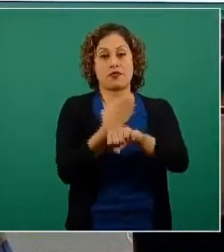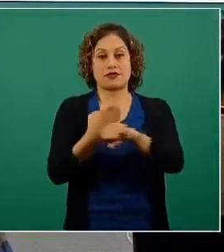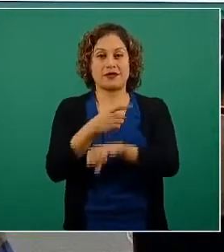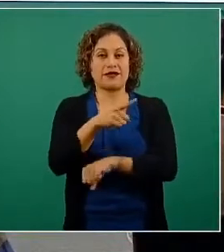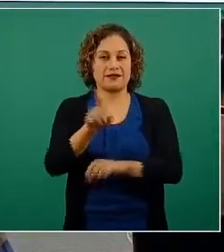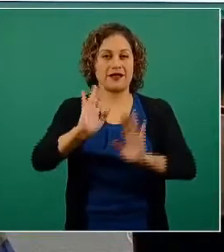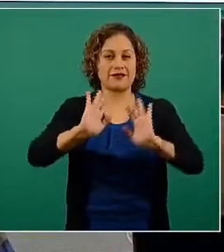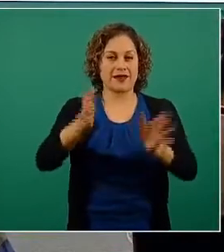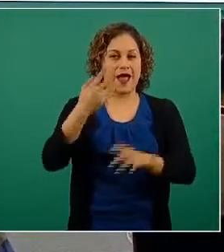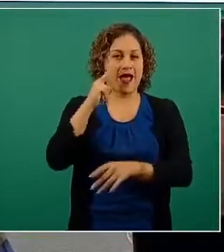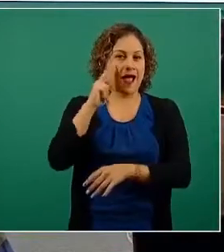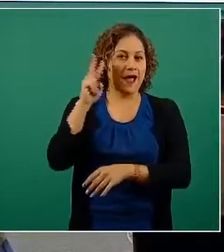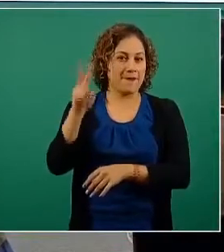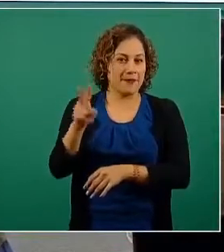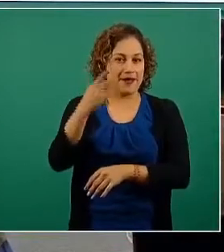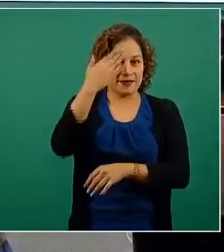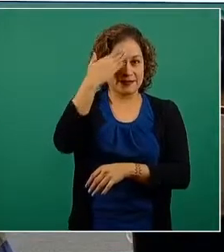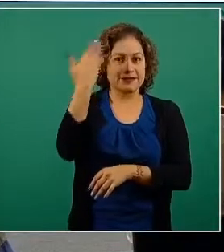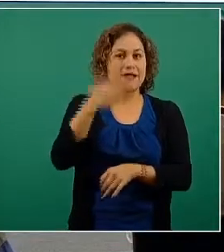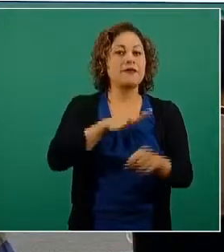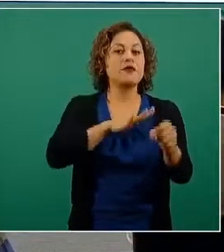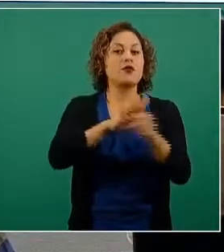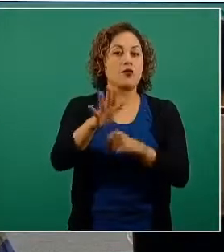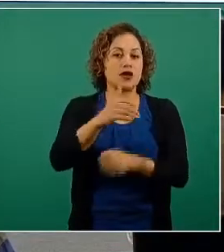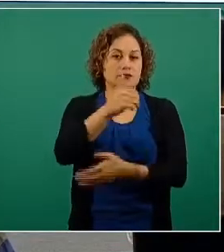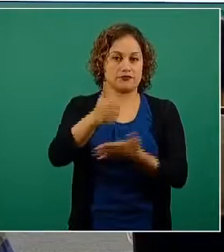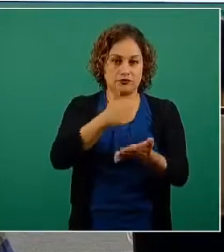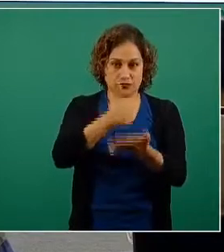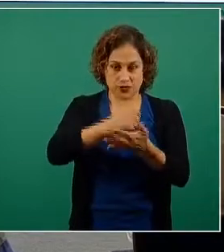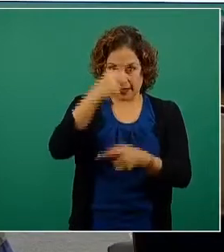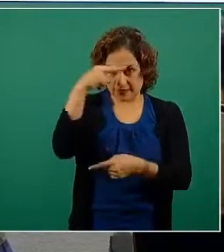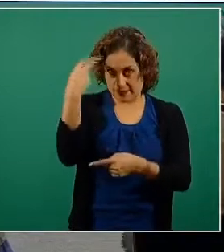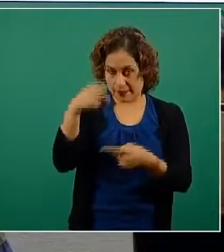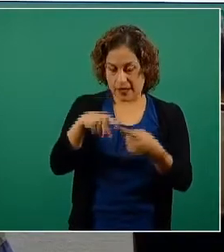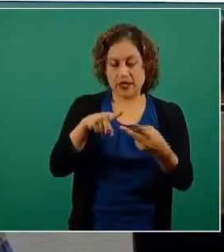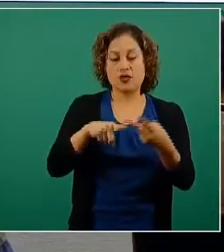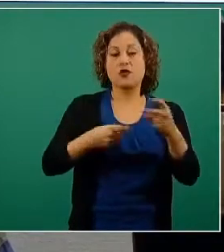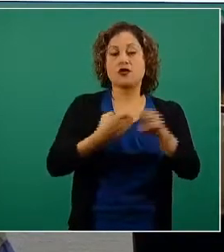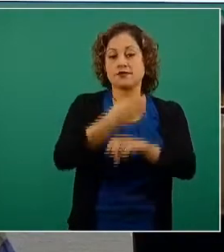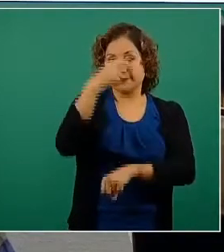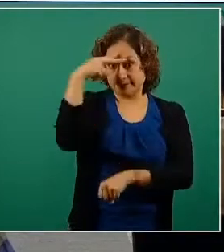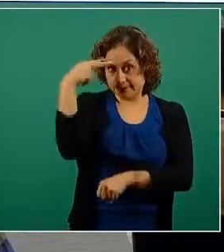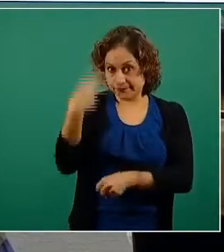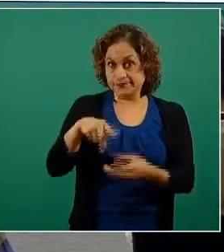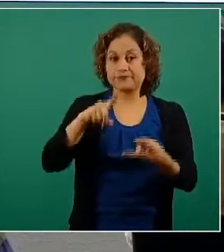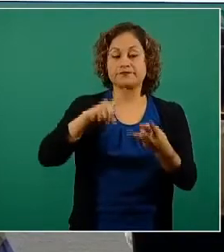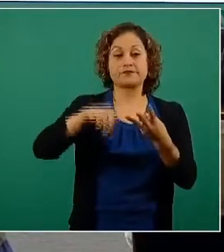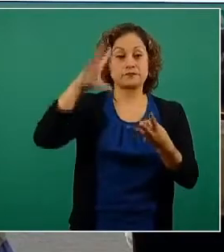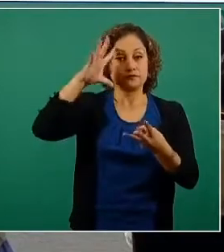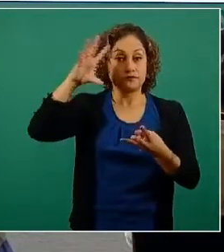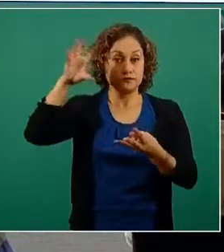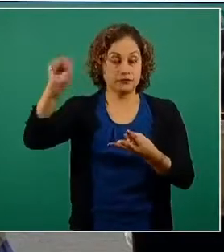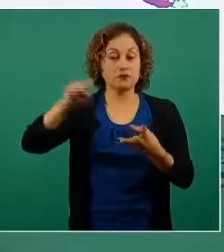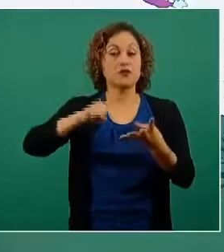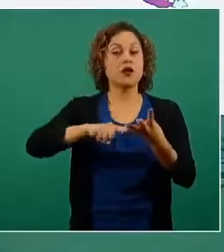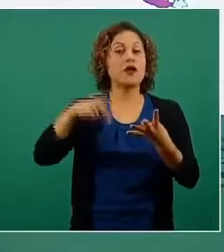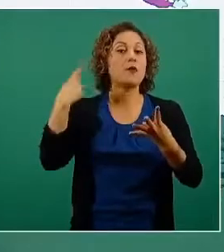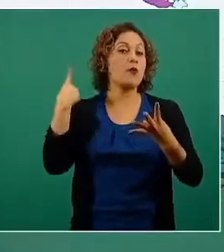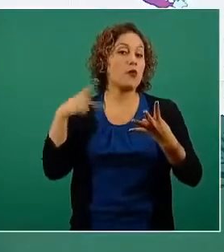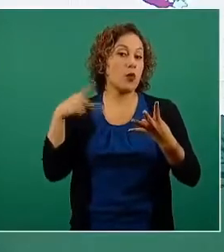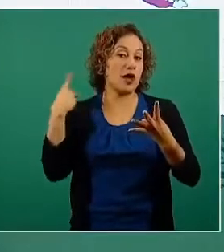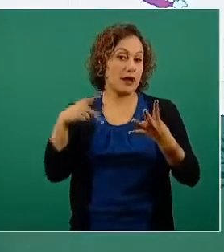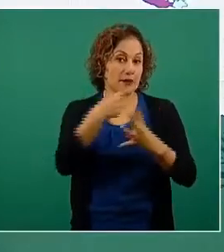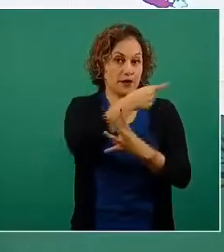bien identificadas todos, pues son la Ciudad de México, el Estado de México, Morelos y Puebla. Pues observemos cómo esto se